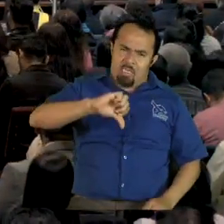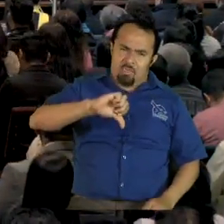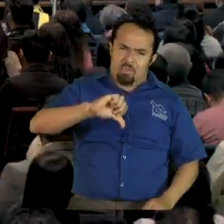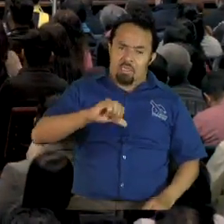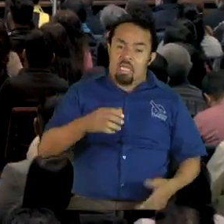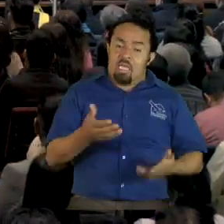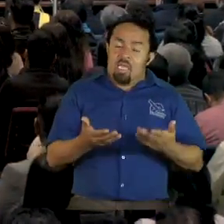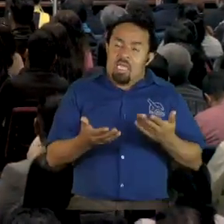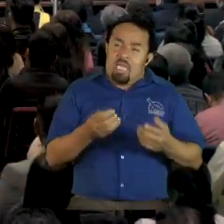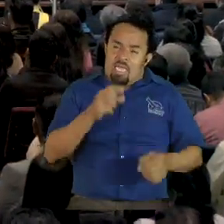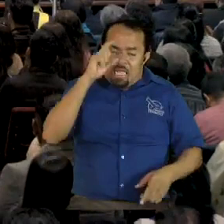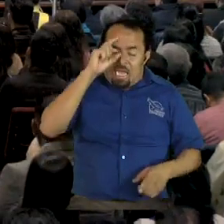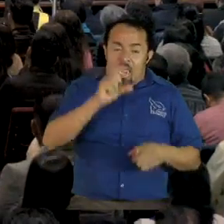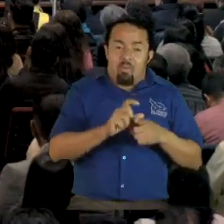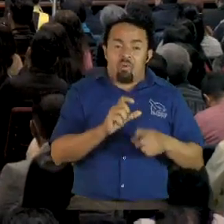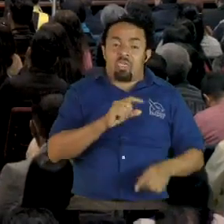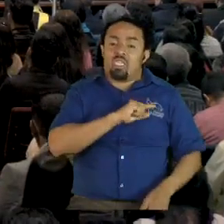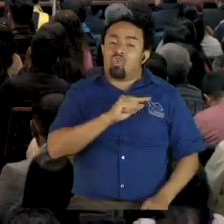18.